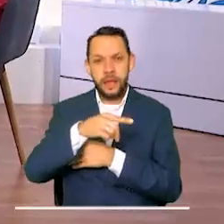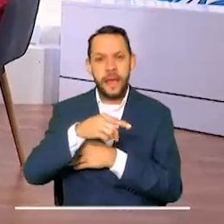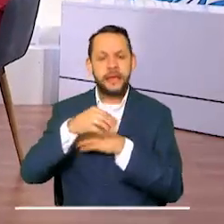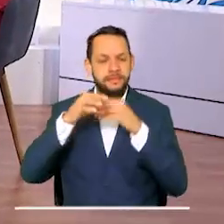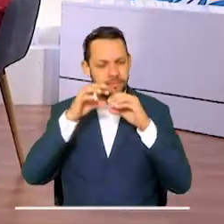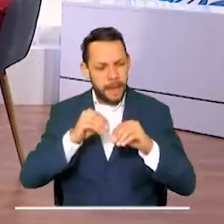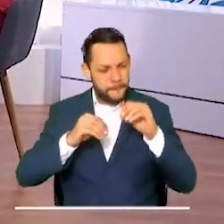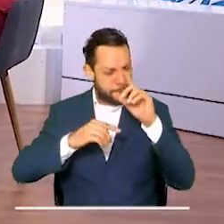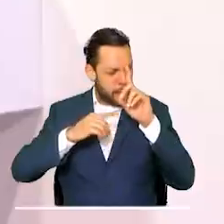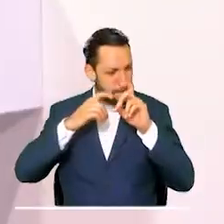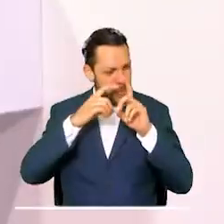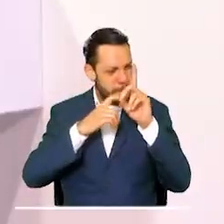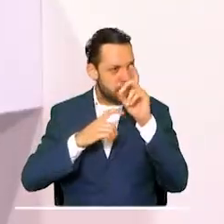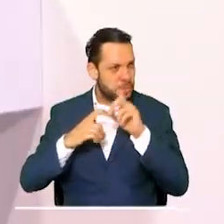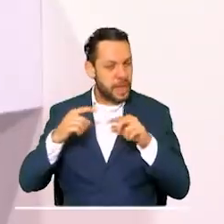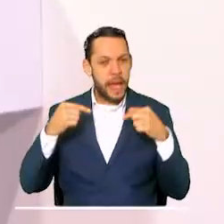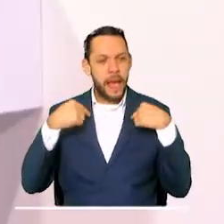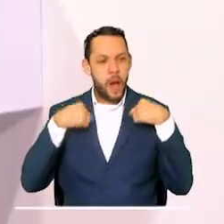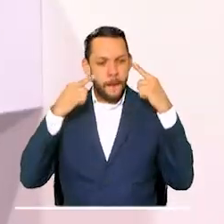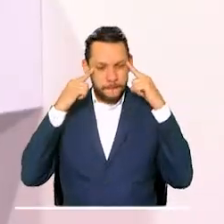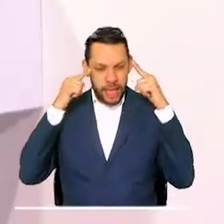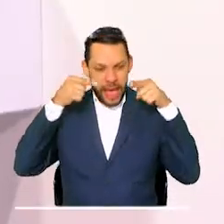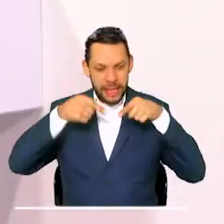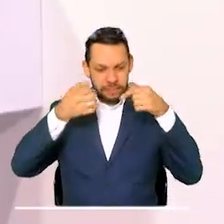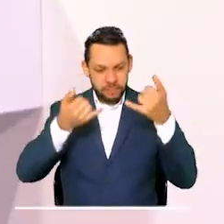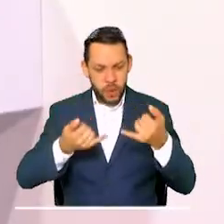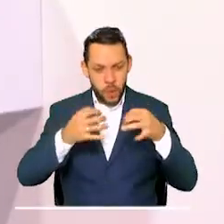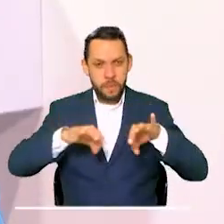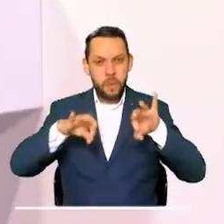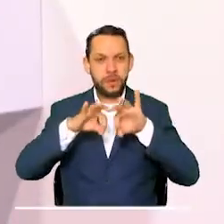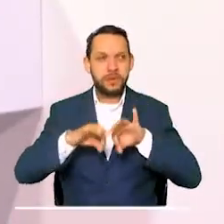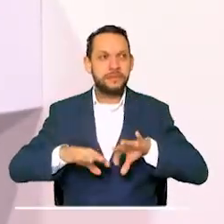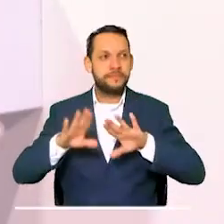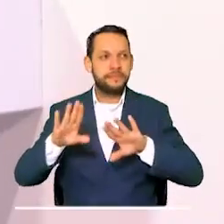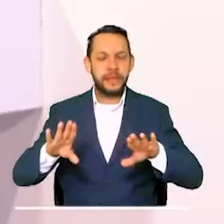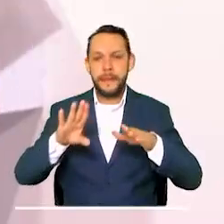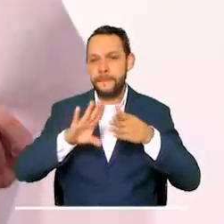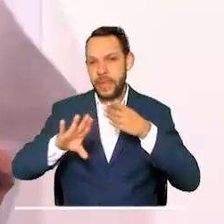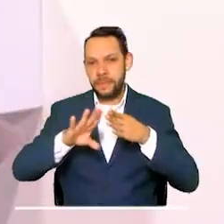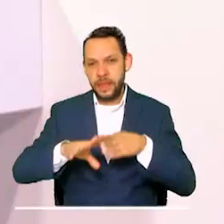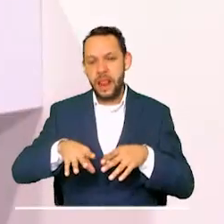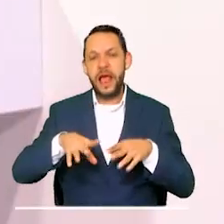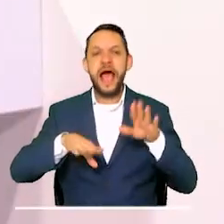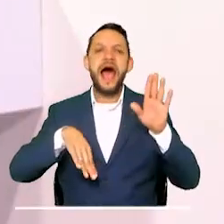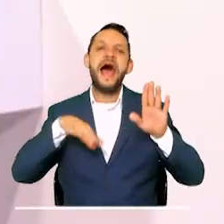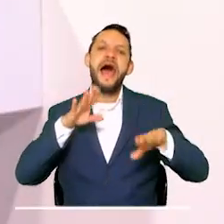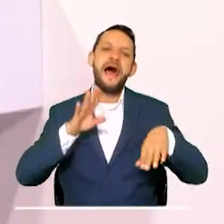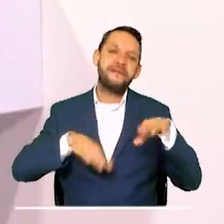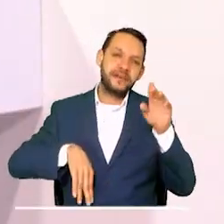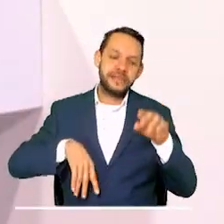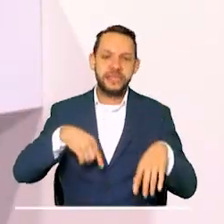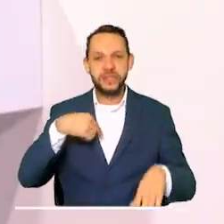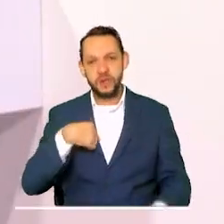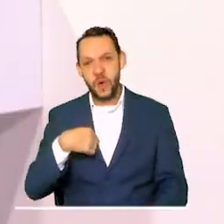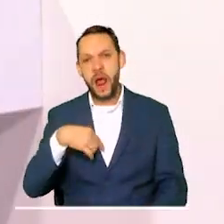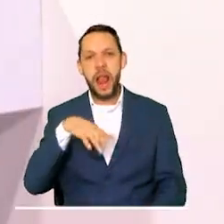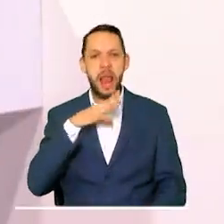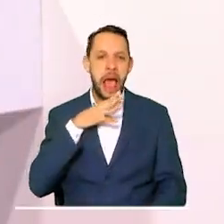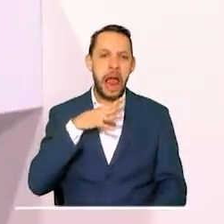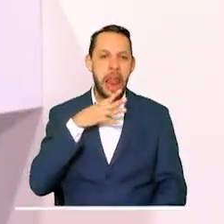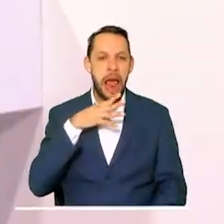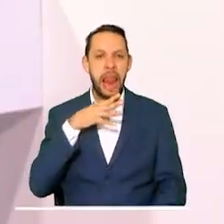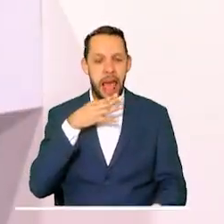ayuda muchísimo en desarrollar la resiliencia. Le pido disculpas si a veces me enredo, pero ustedes ya saben que yo soy italiano,